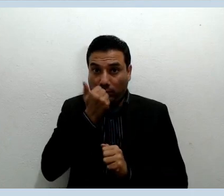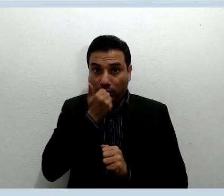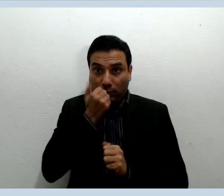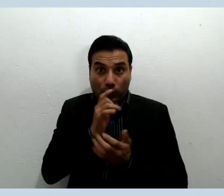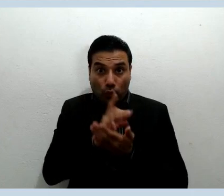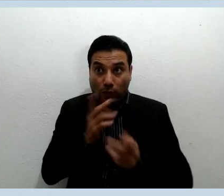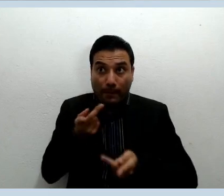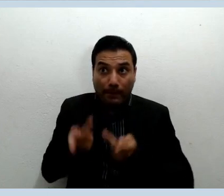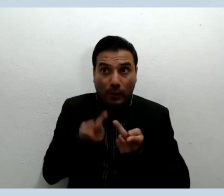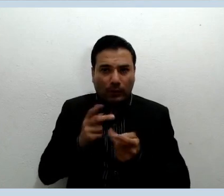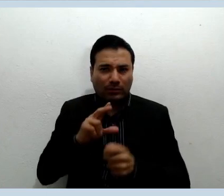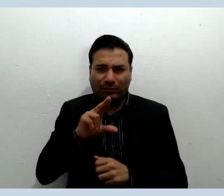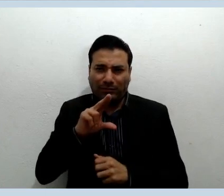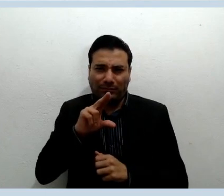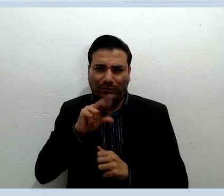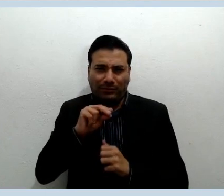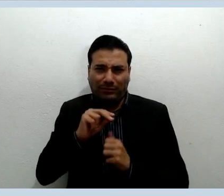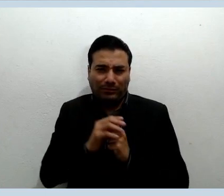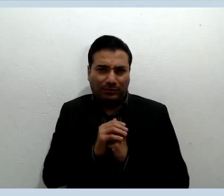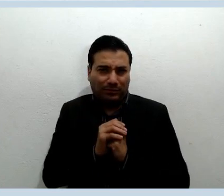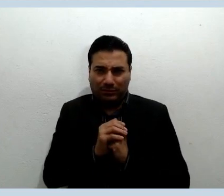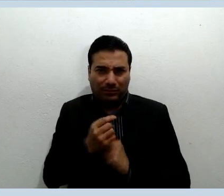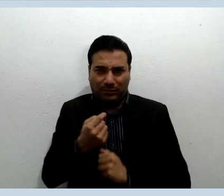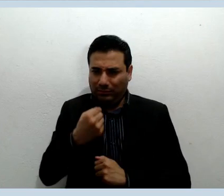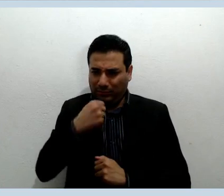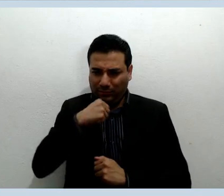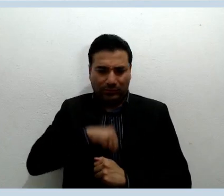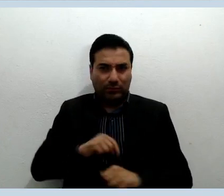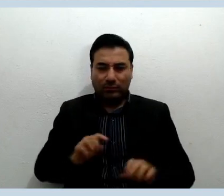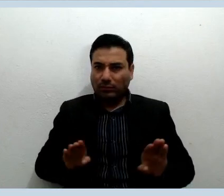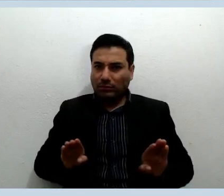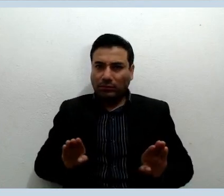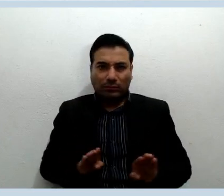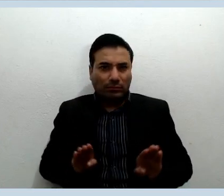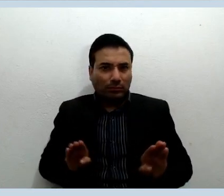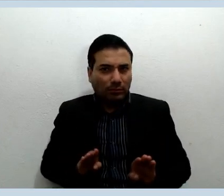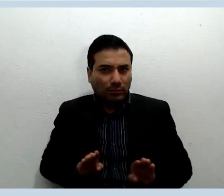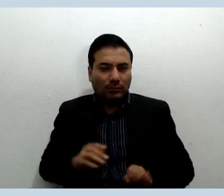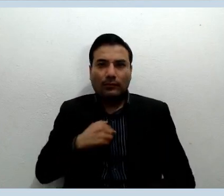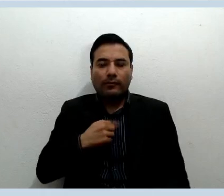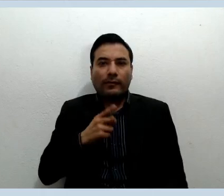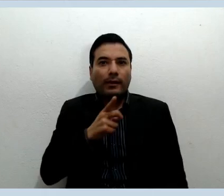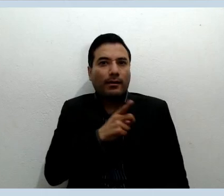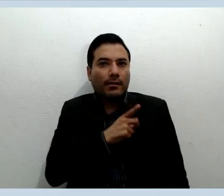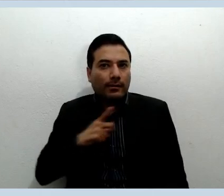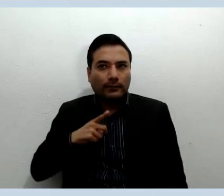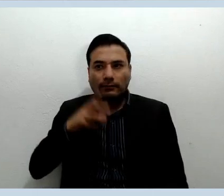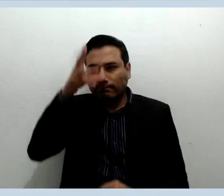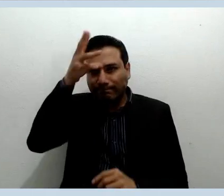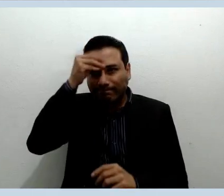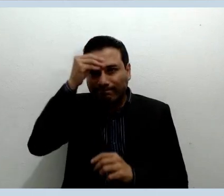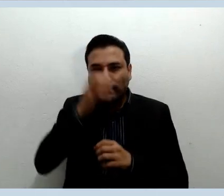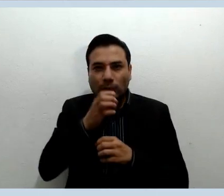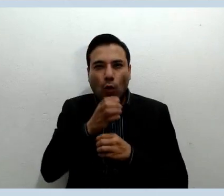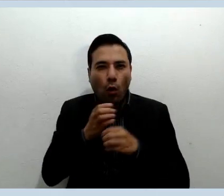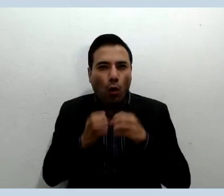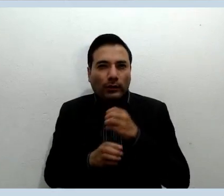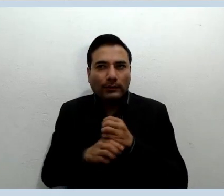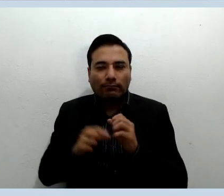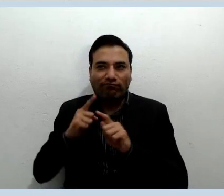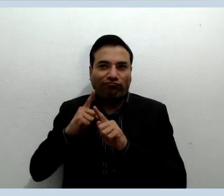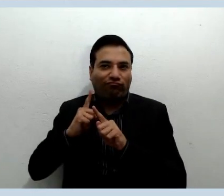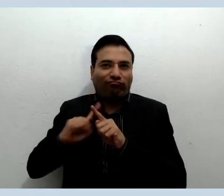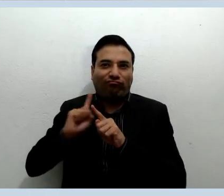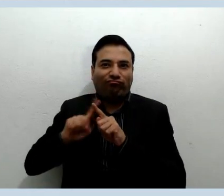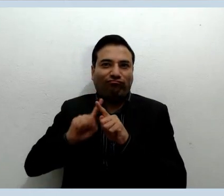energía o el ser o sea una persona personalidad de estar en constante búsqueda de cosas Entonces para mí eso Si